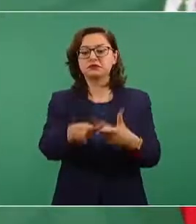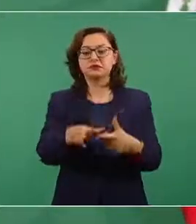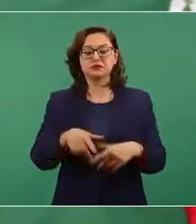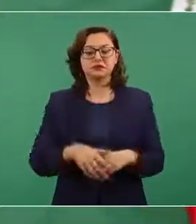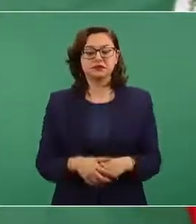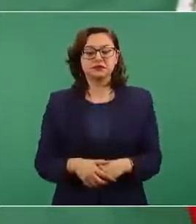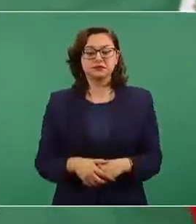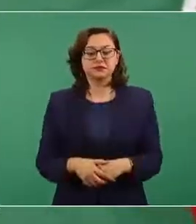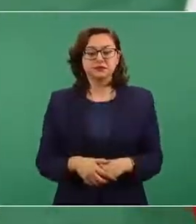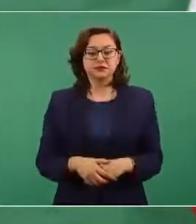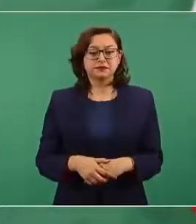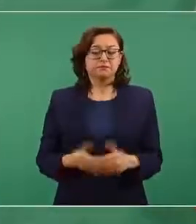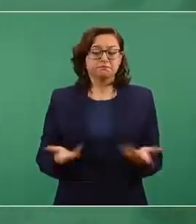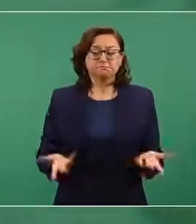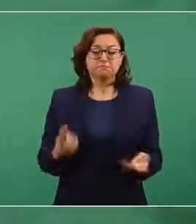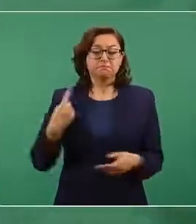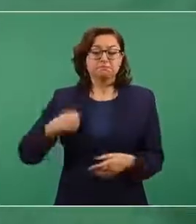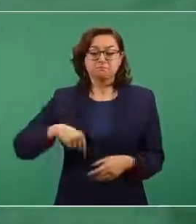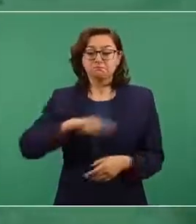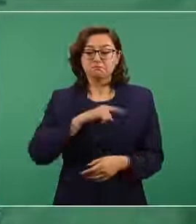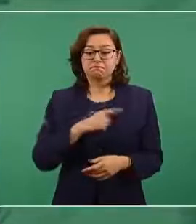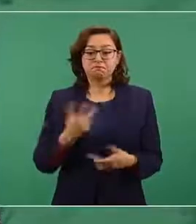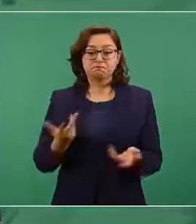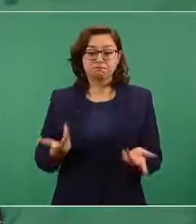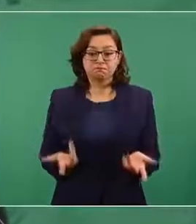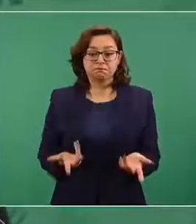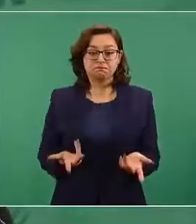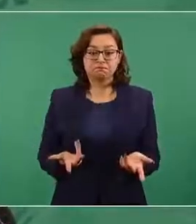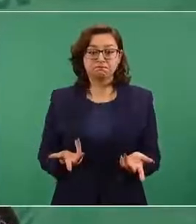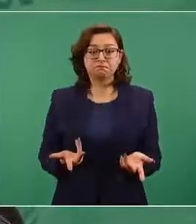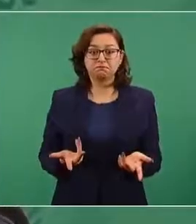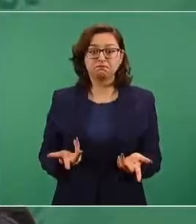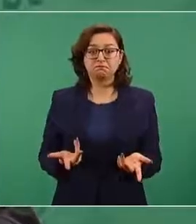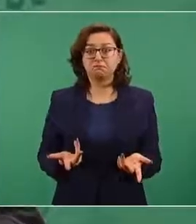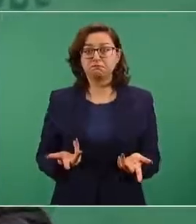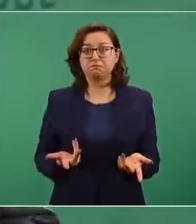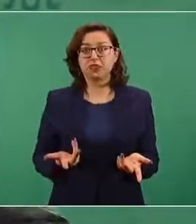hemos hecho todo lo que hemos